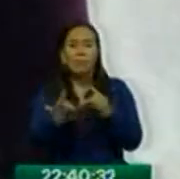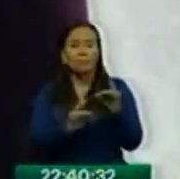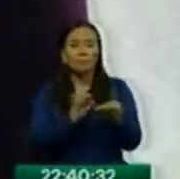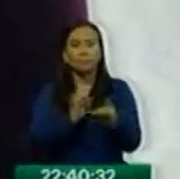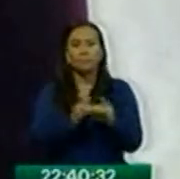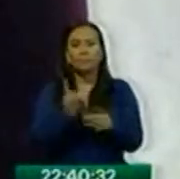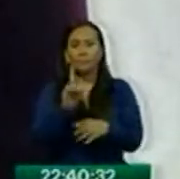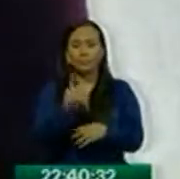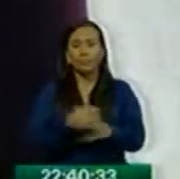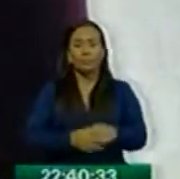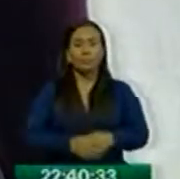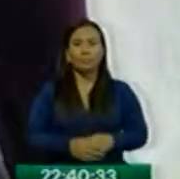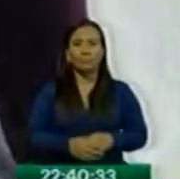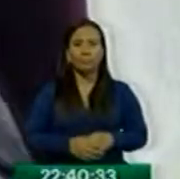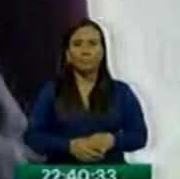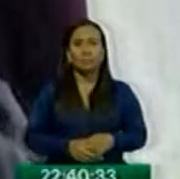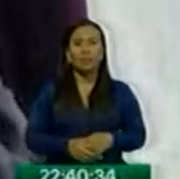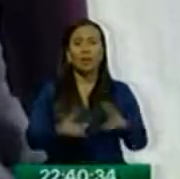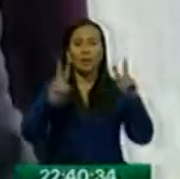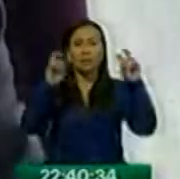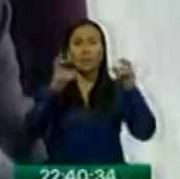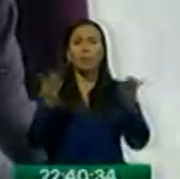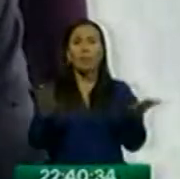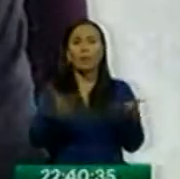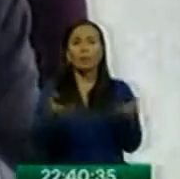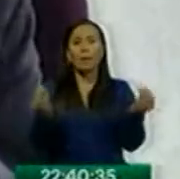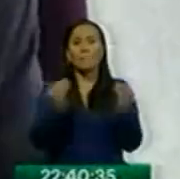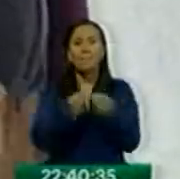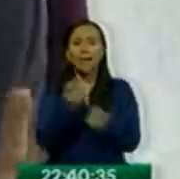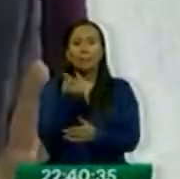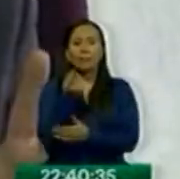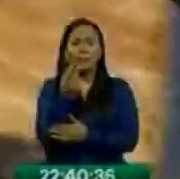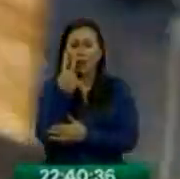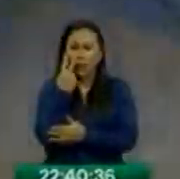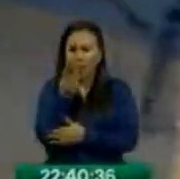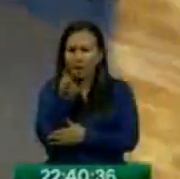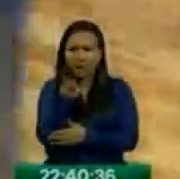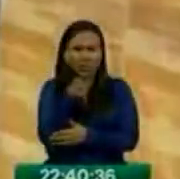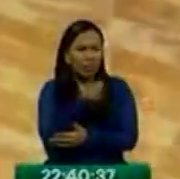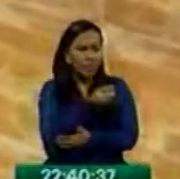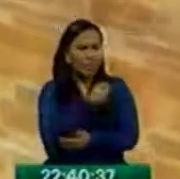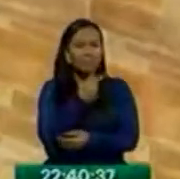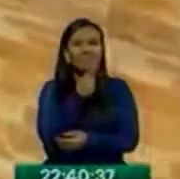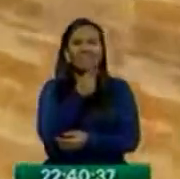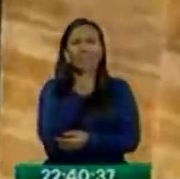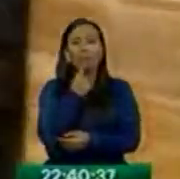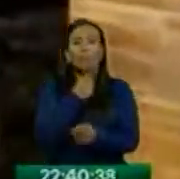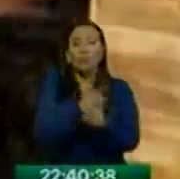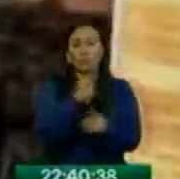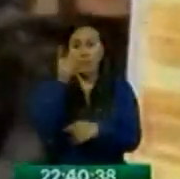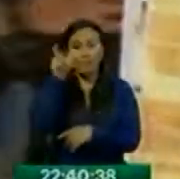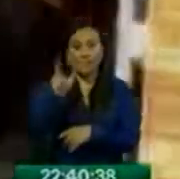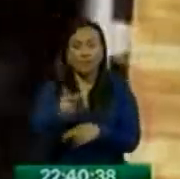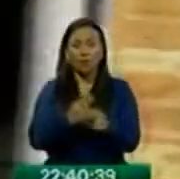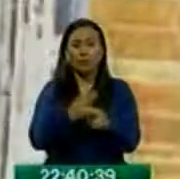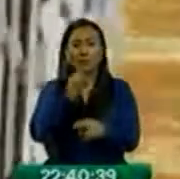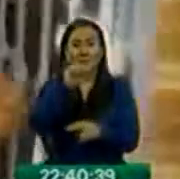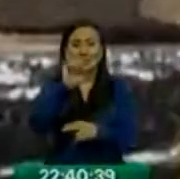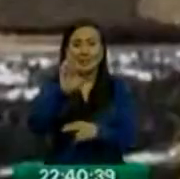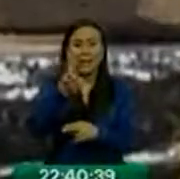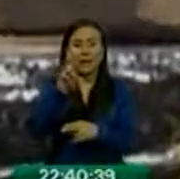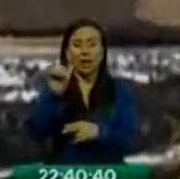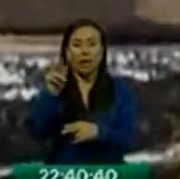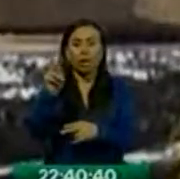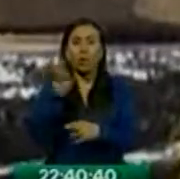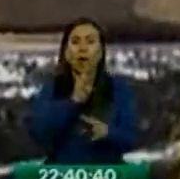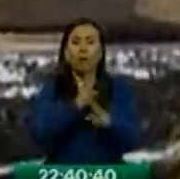las evidencias, se inclina donde más dinero se pone. Por su lado, Serrano, como asambleísta, propone un proyecto de lucha